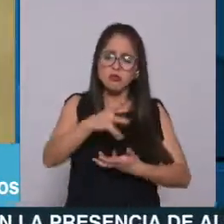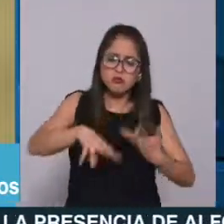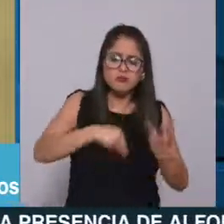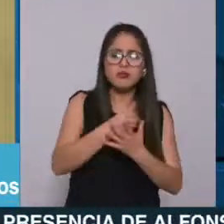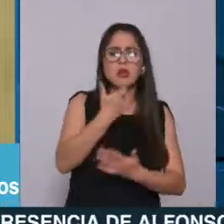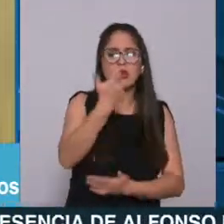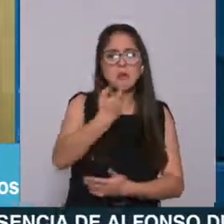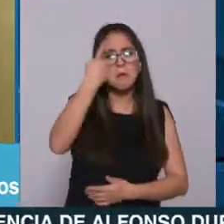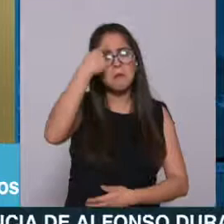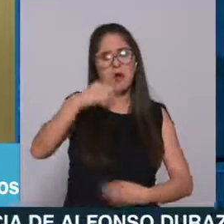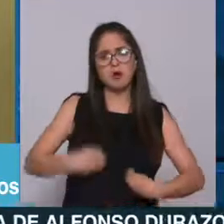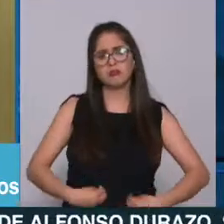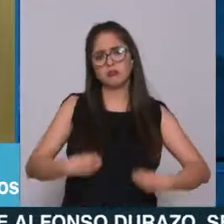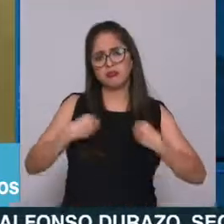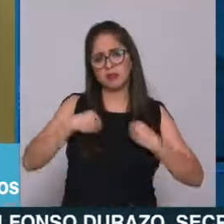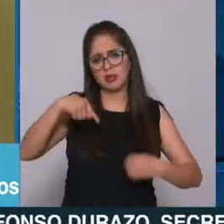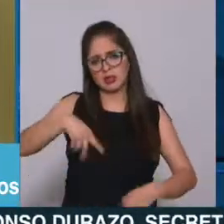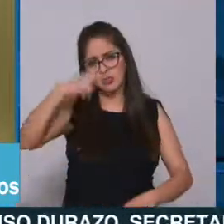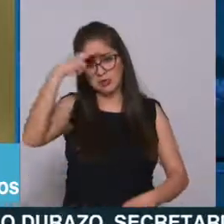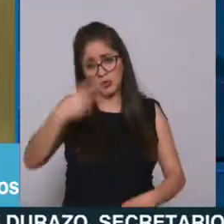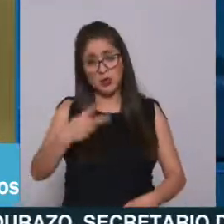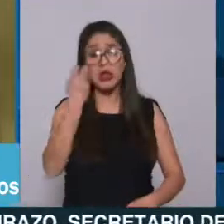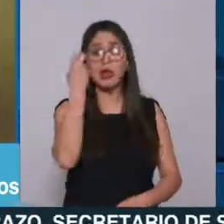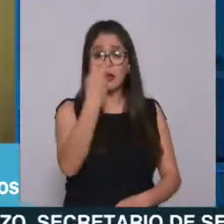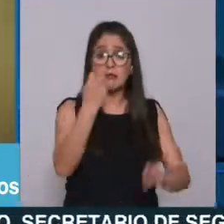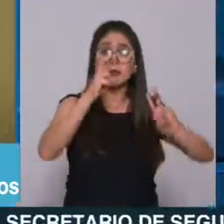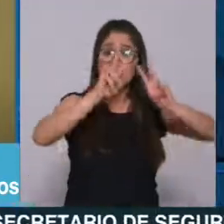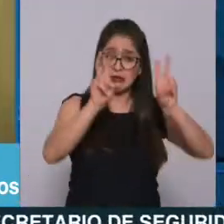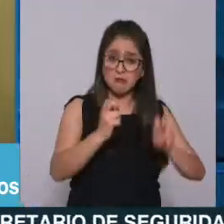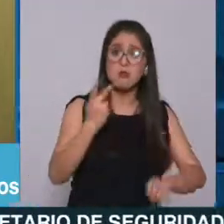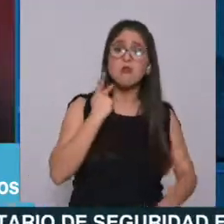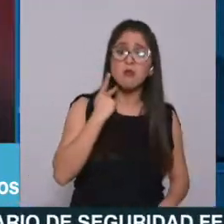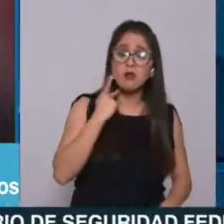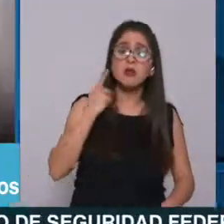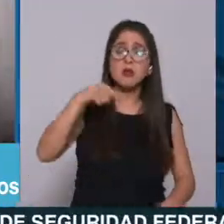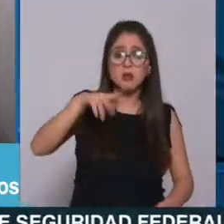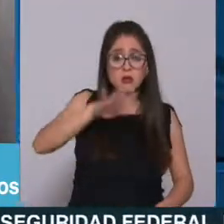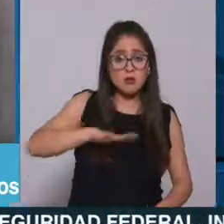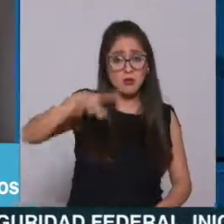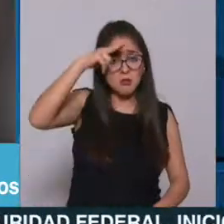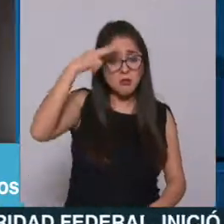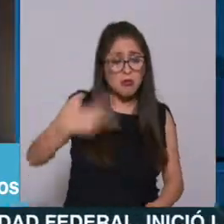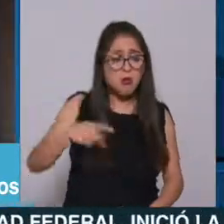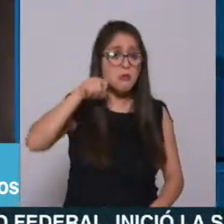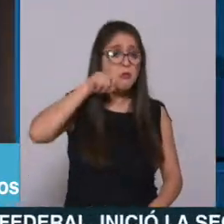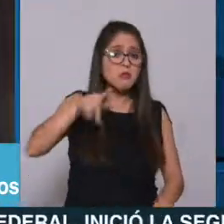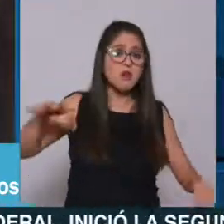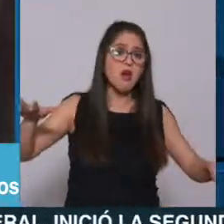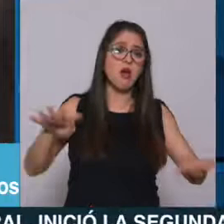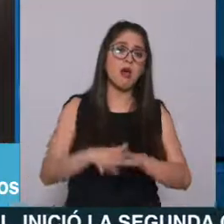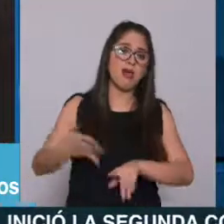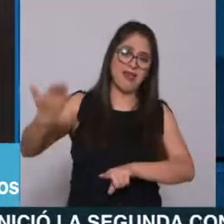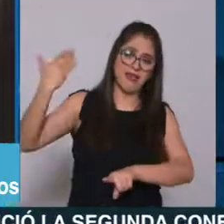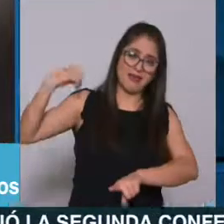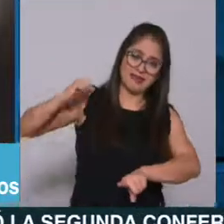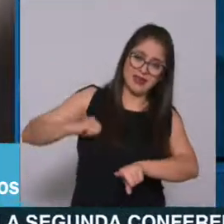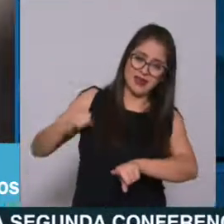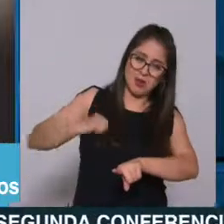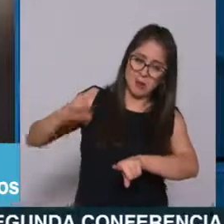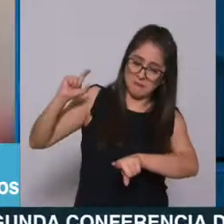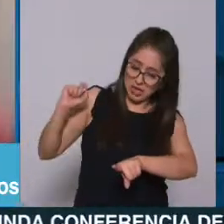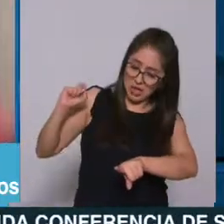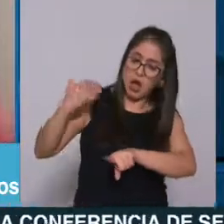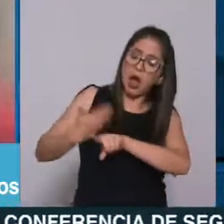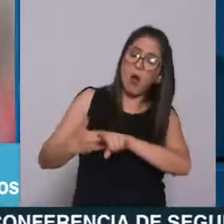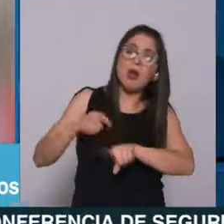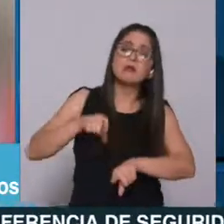digamos, de esta política de México hacia el mundo que venimos haciendo desde el siglo pasado, y que precisamente con el gobierno